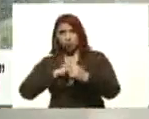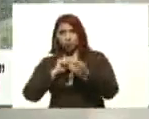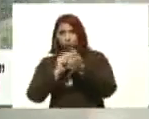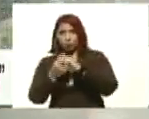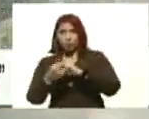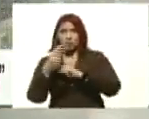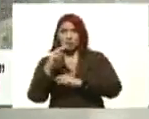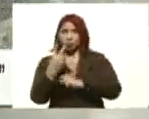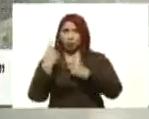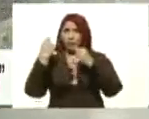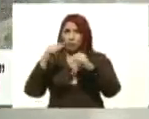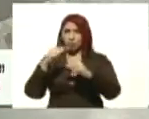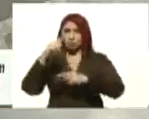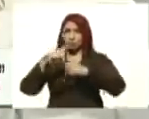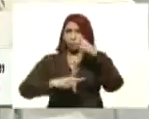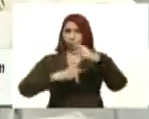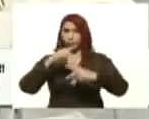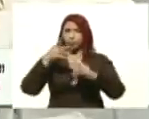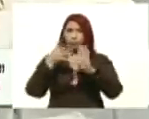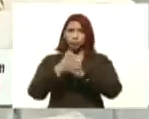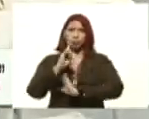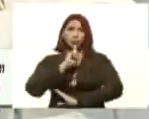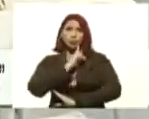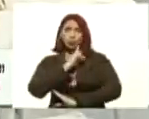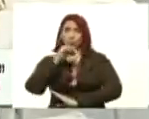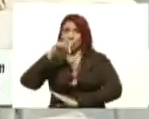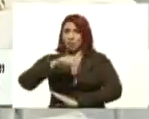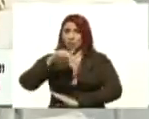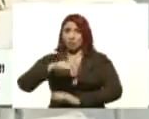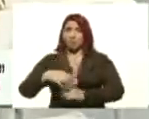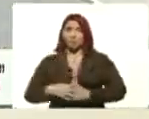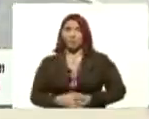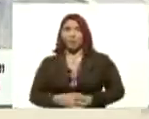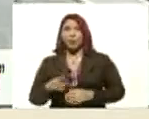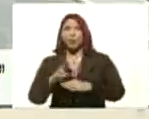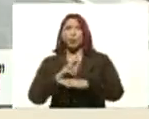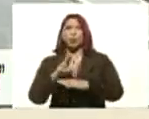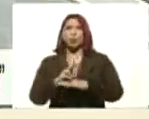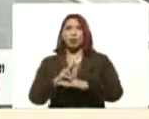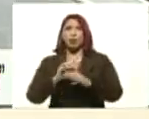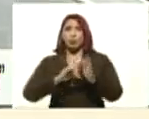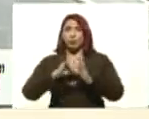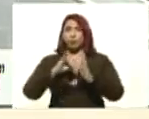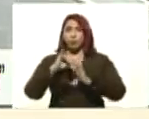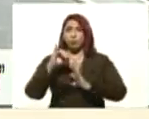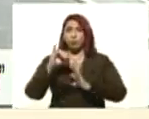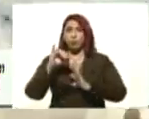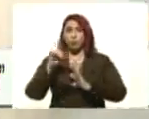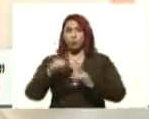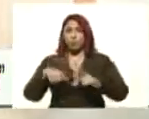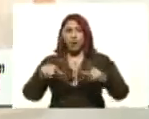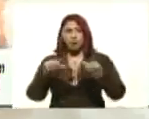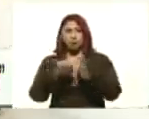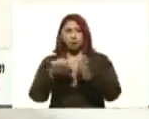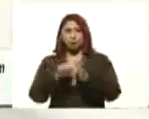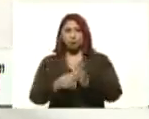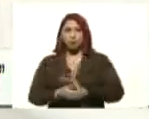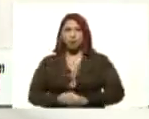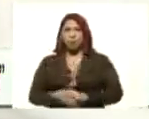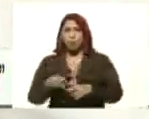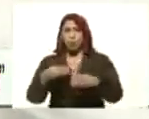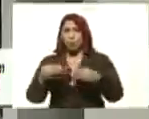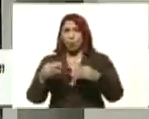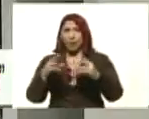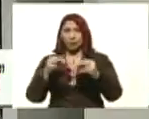fase, que es la producción de lo que llamamos acá la unidad de gases, que es el espacio de goma negra